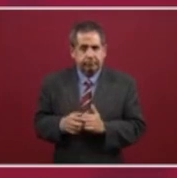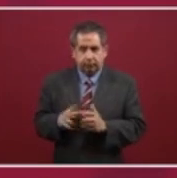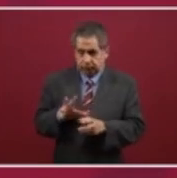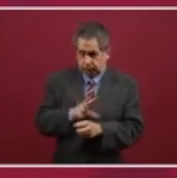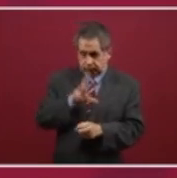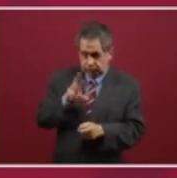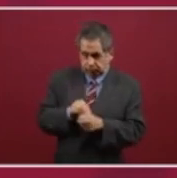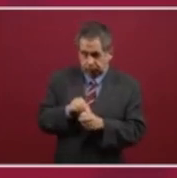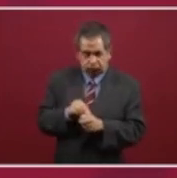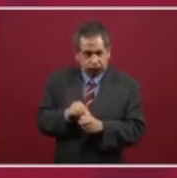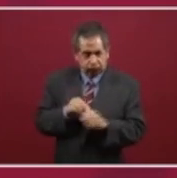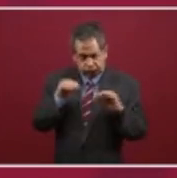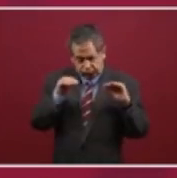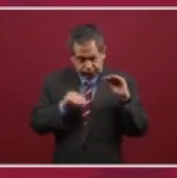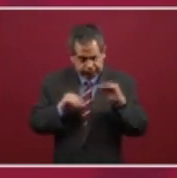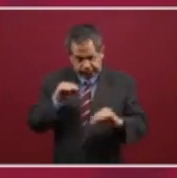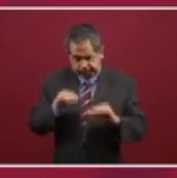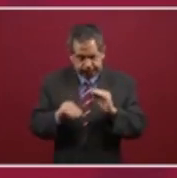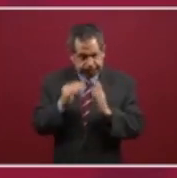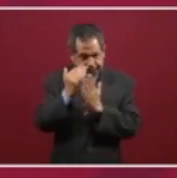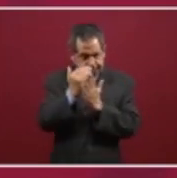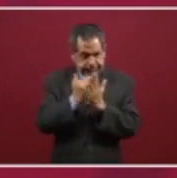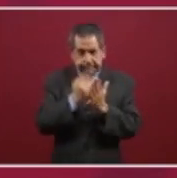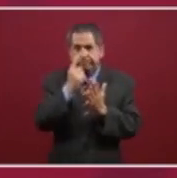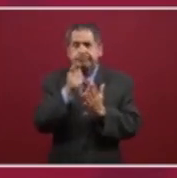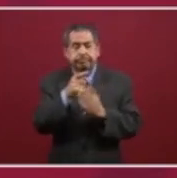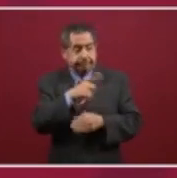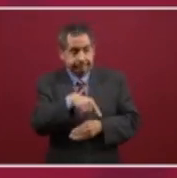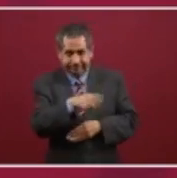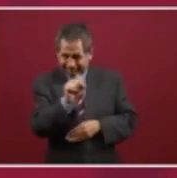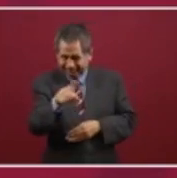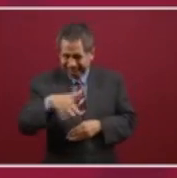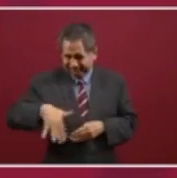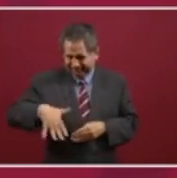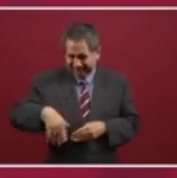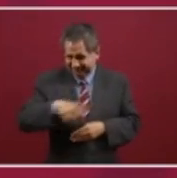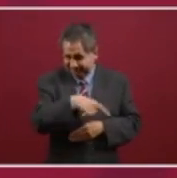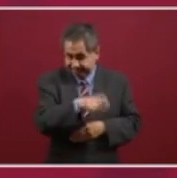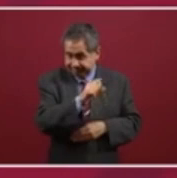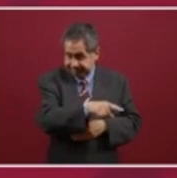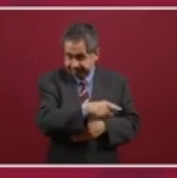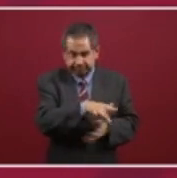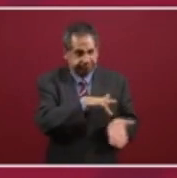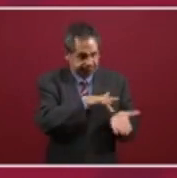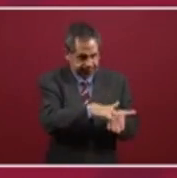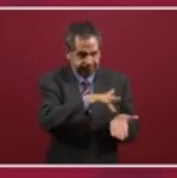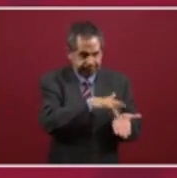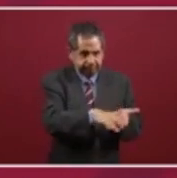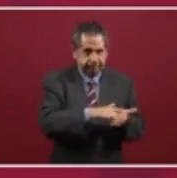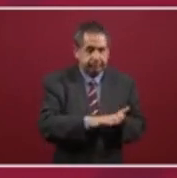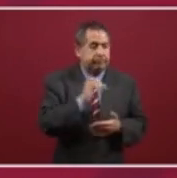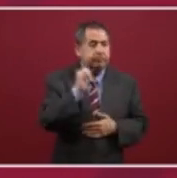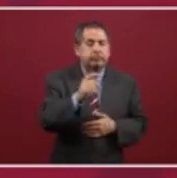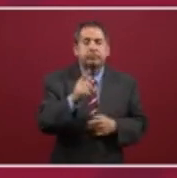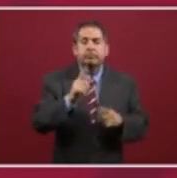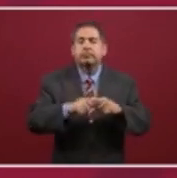completo para apoyar a quienes tienen